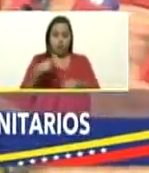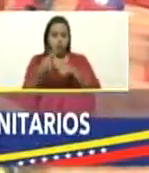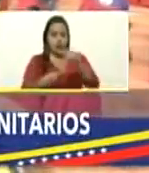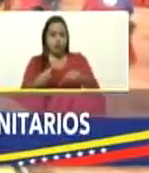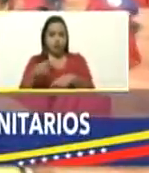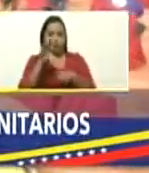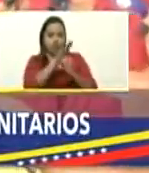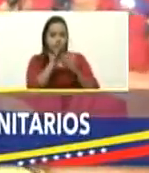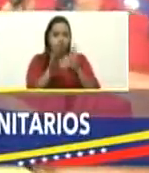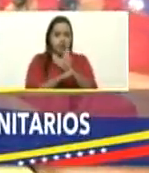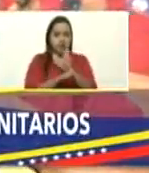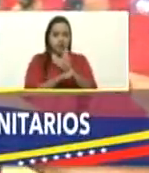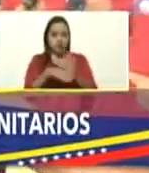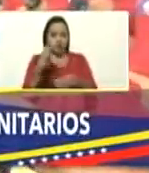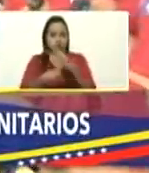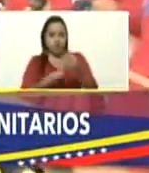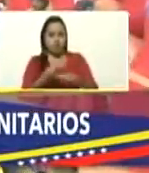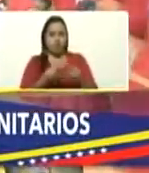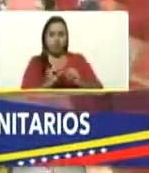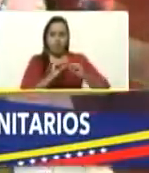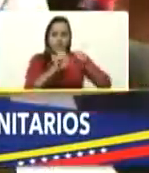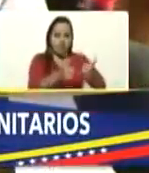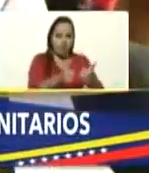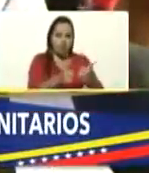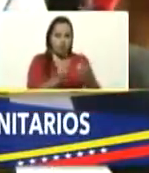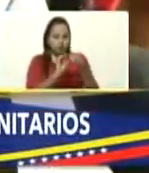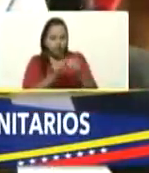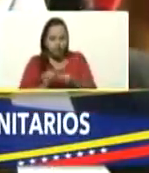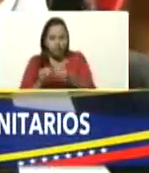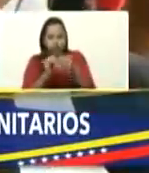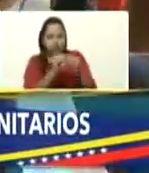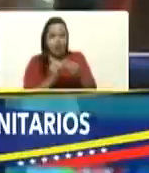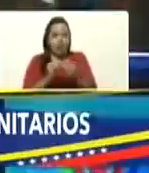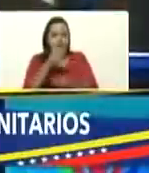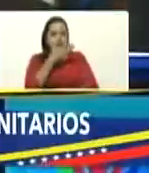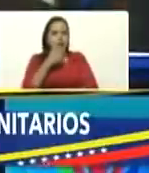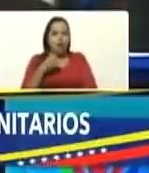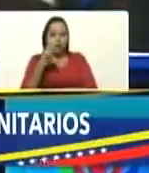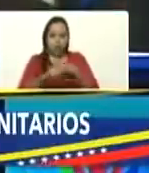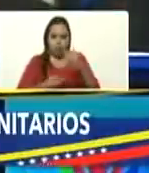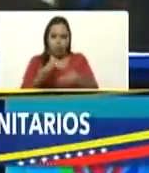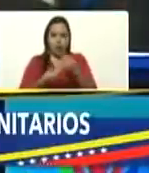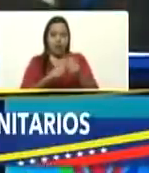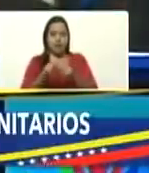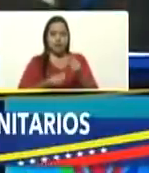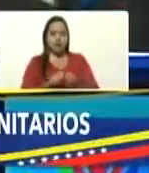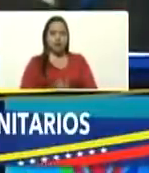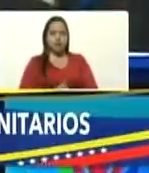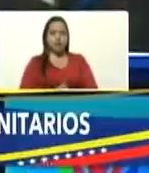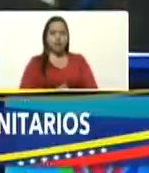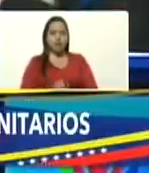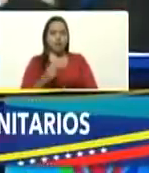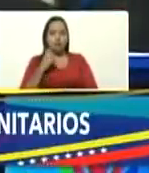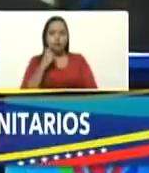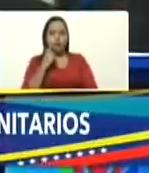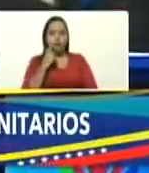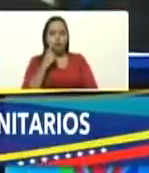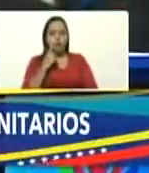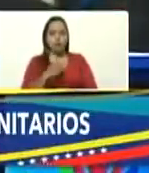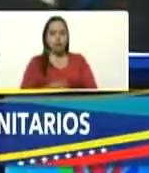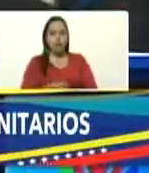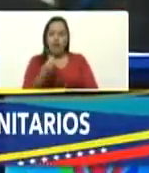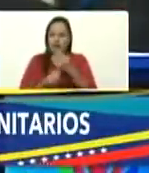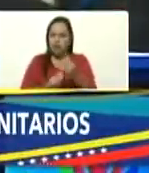constituyente y empezamos a limpiar el terreno para construir, hemos echado